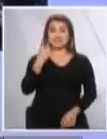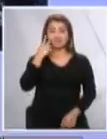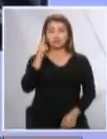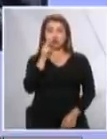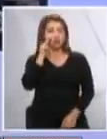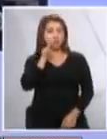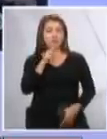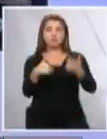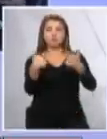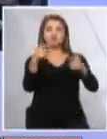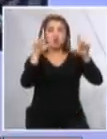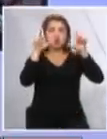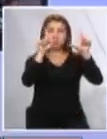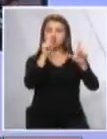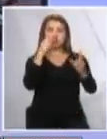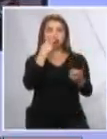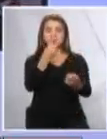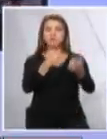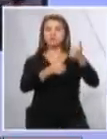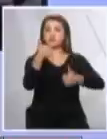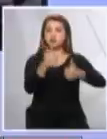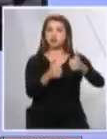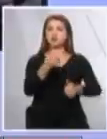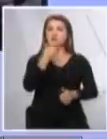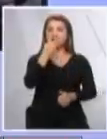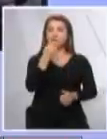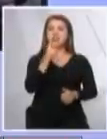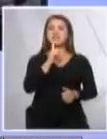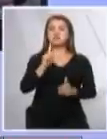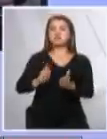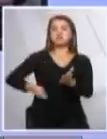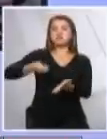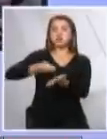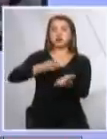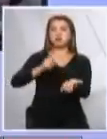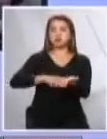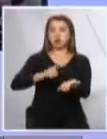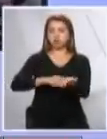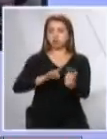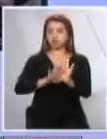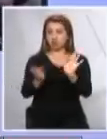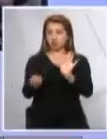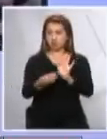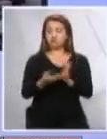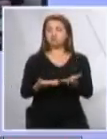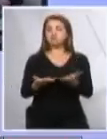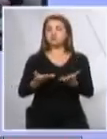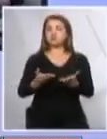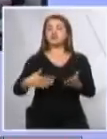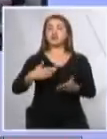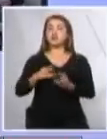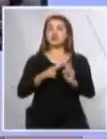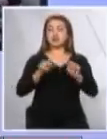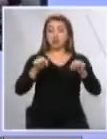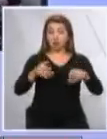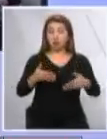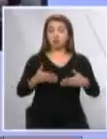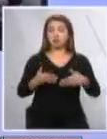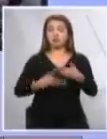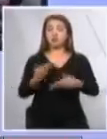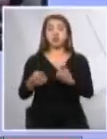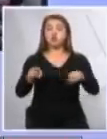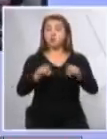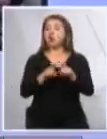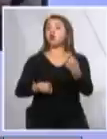ve políticos, no ve profesiones, ve contribuyentes. Y que lo que vamos a hacer es actuar, en este caso, igual